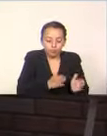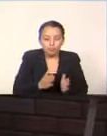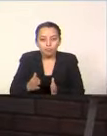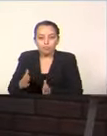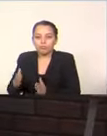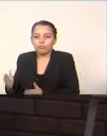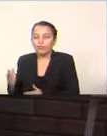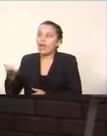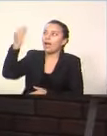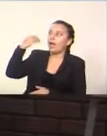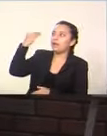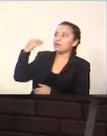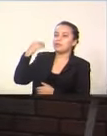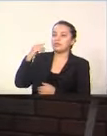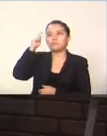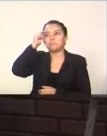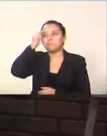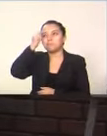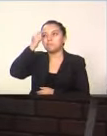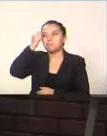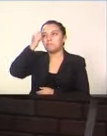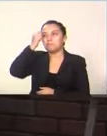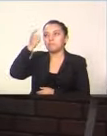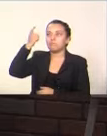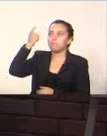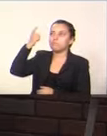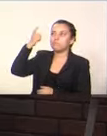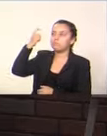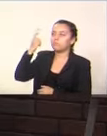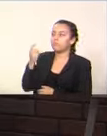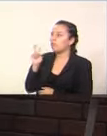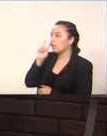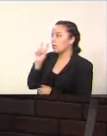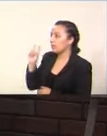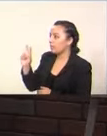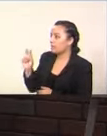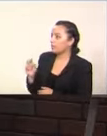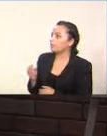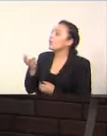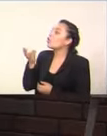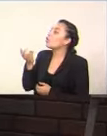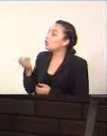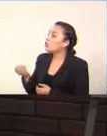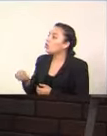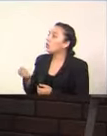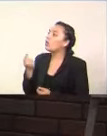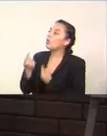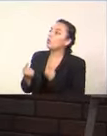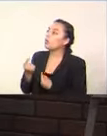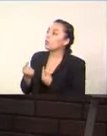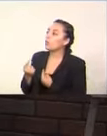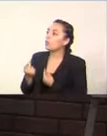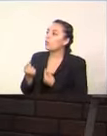el problema anterior, sí, tengo que identificar quién es el minuendo y quién es el sustraendo. Pero en este caso es un poco más complicado